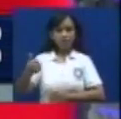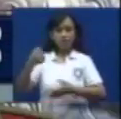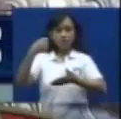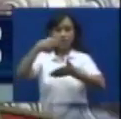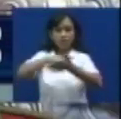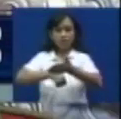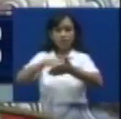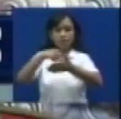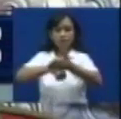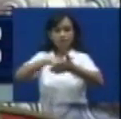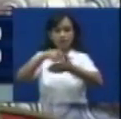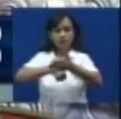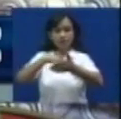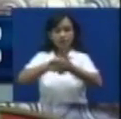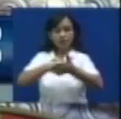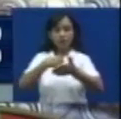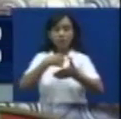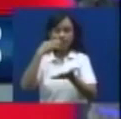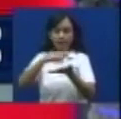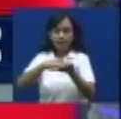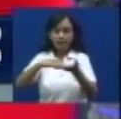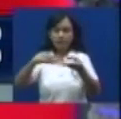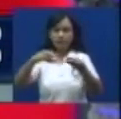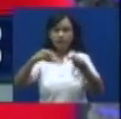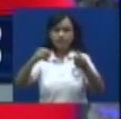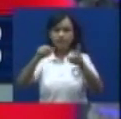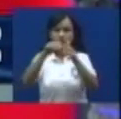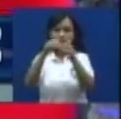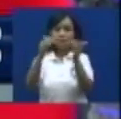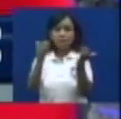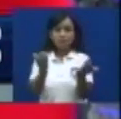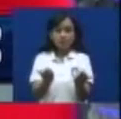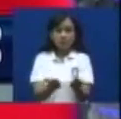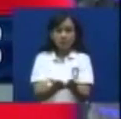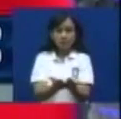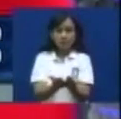defendiendo nuestro planeta.